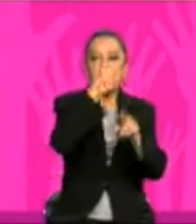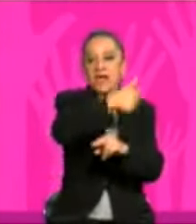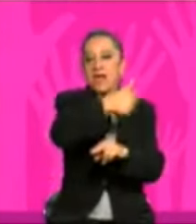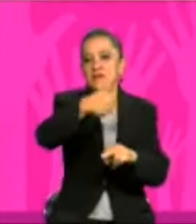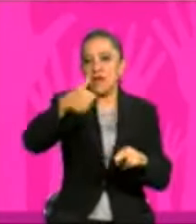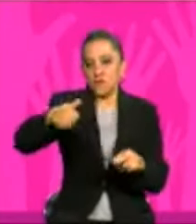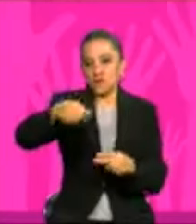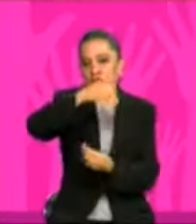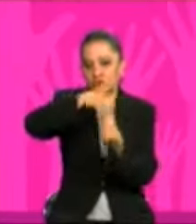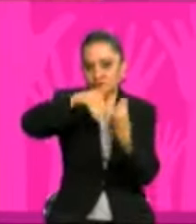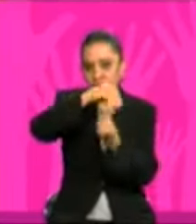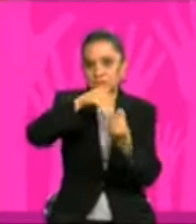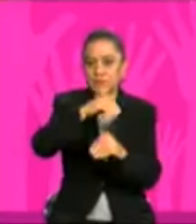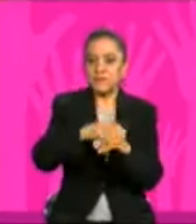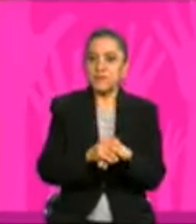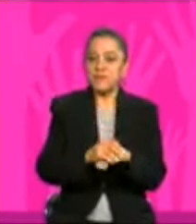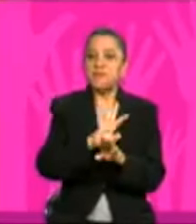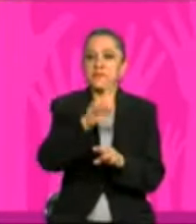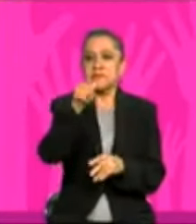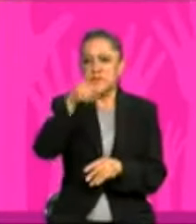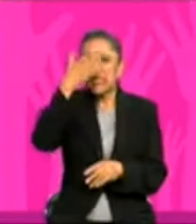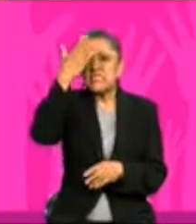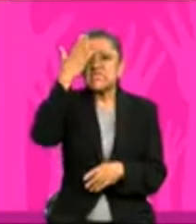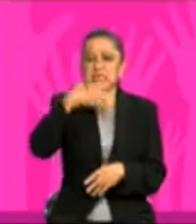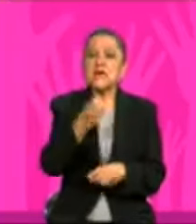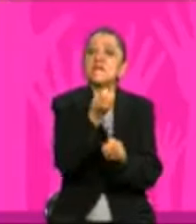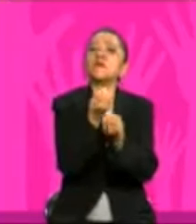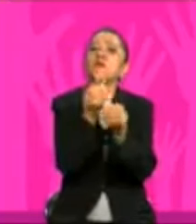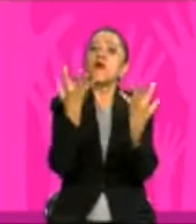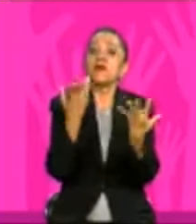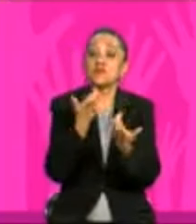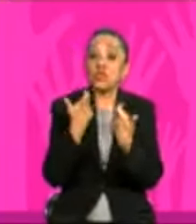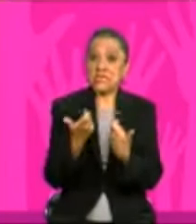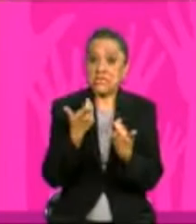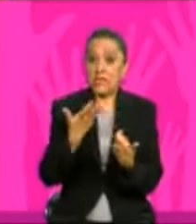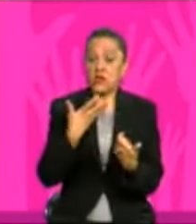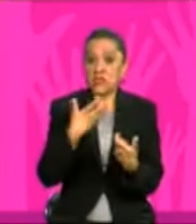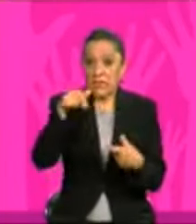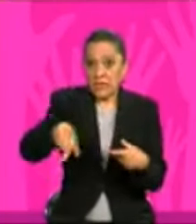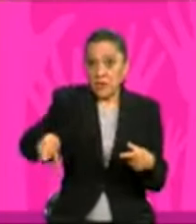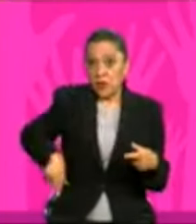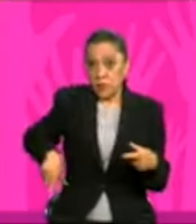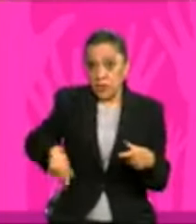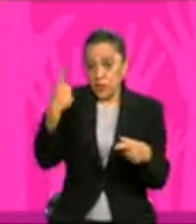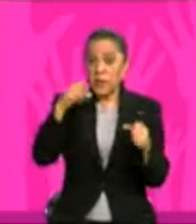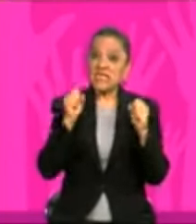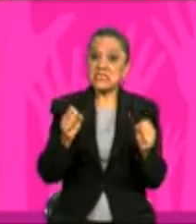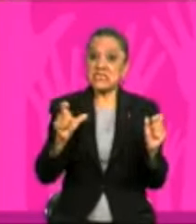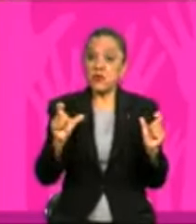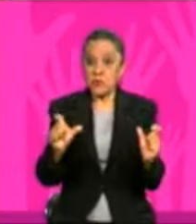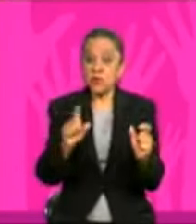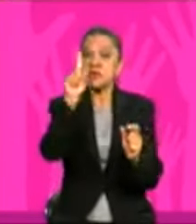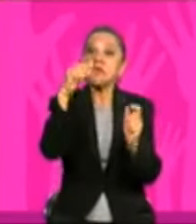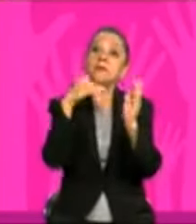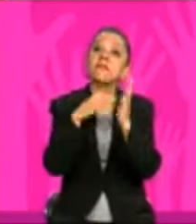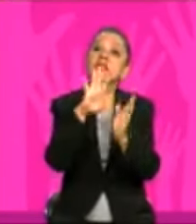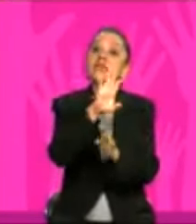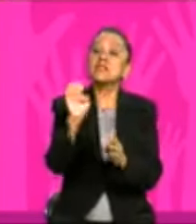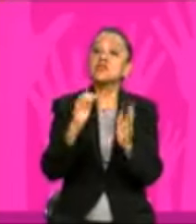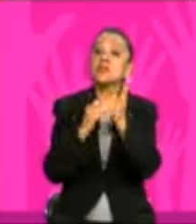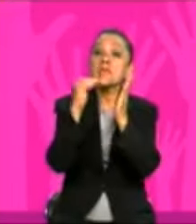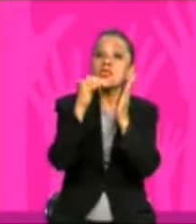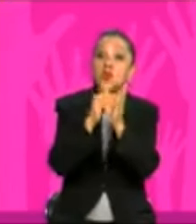Adelante, candidata. ¿Saben cuánto dinero ha tenido este gobierno para seguridad? 1.500 millones de pesos al